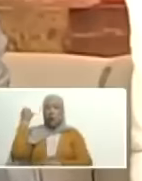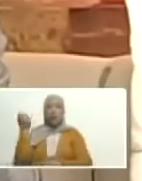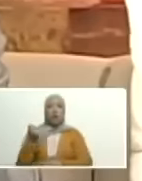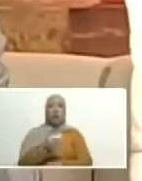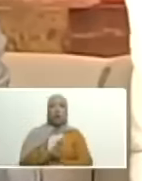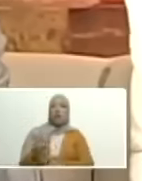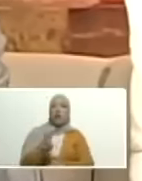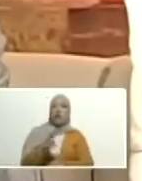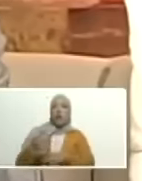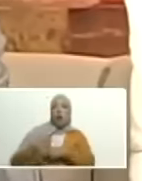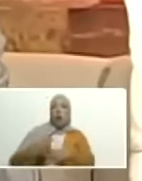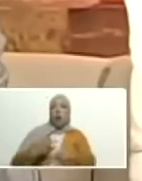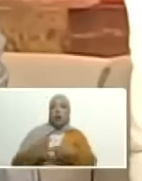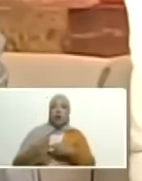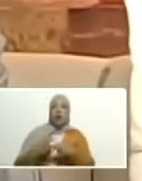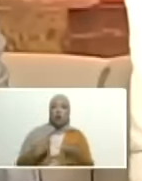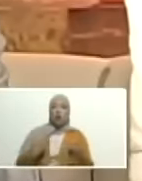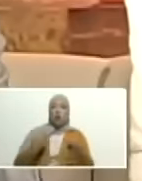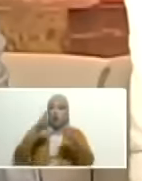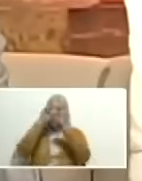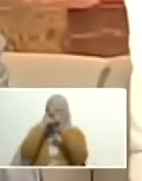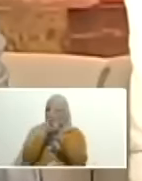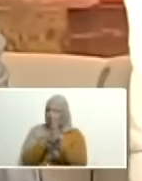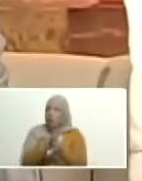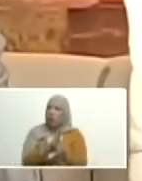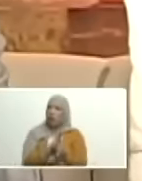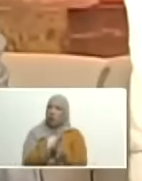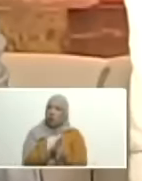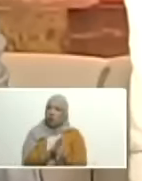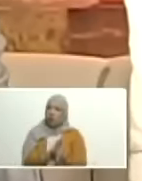Reconstruyamos una relación de respeto,